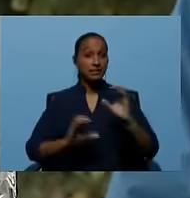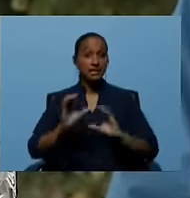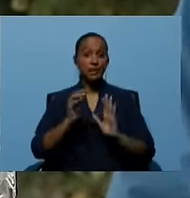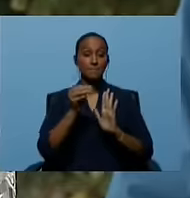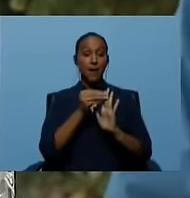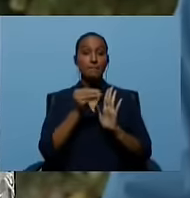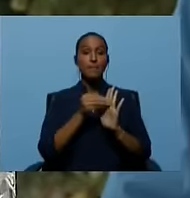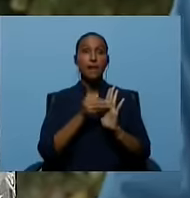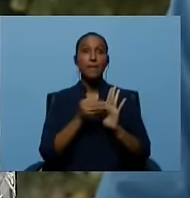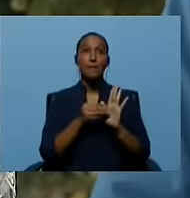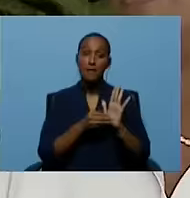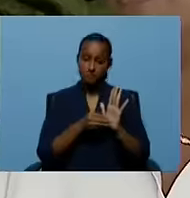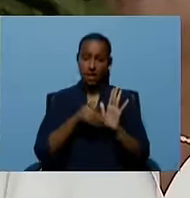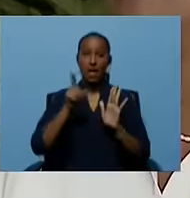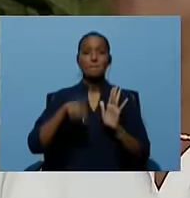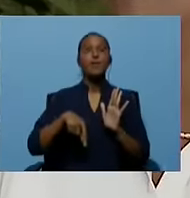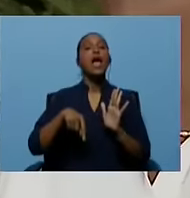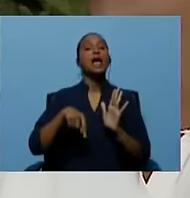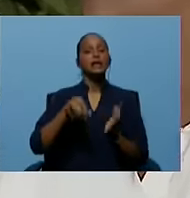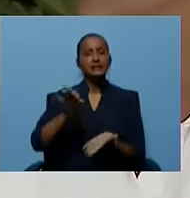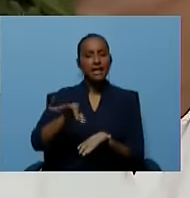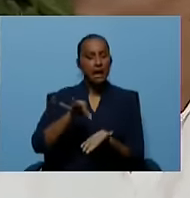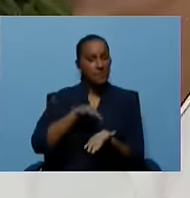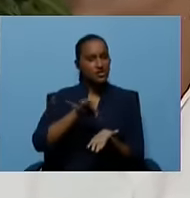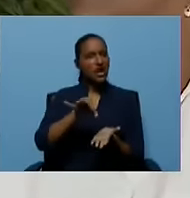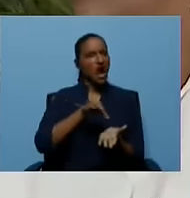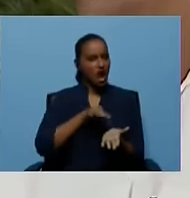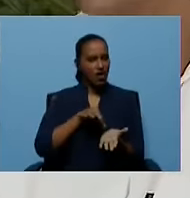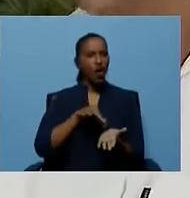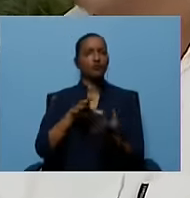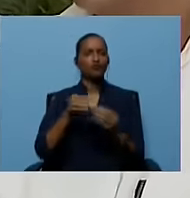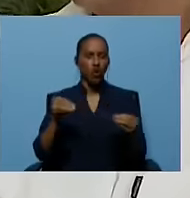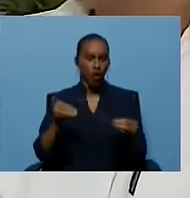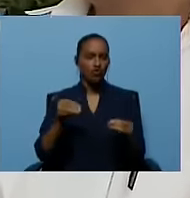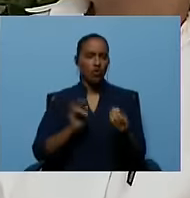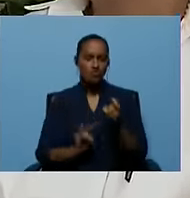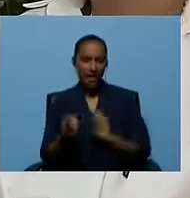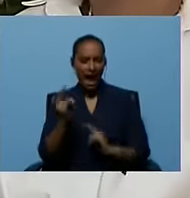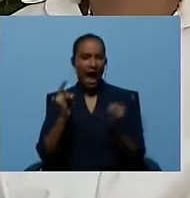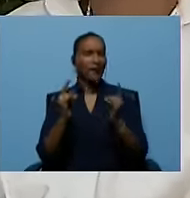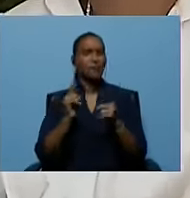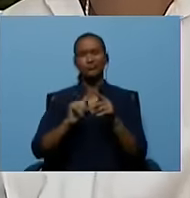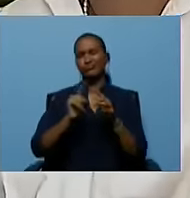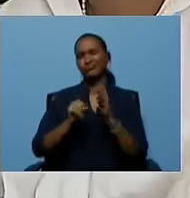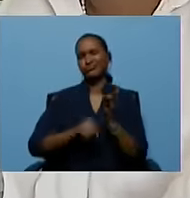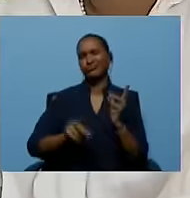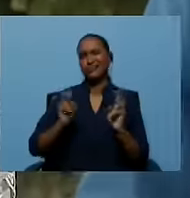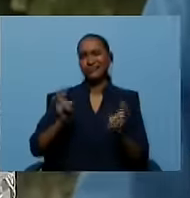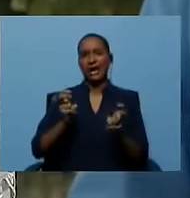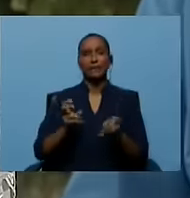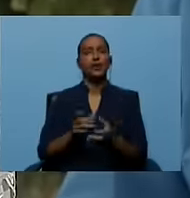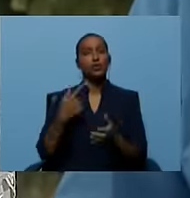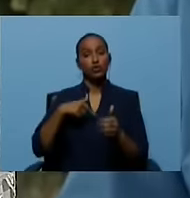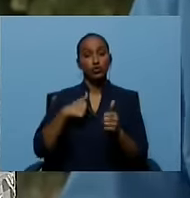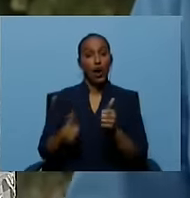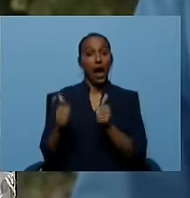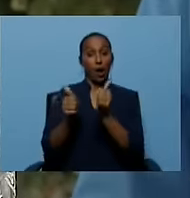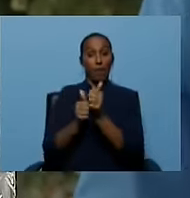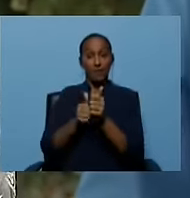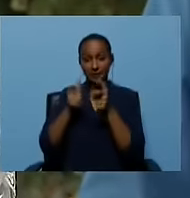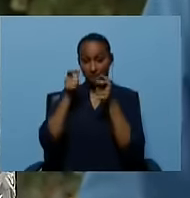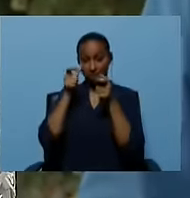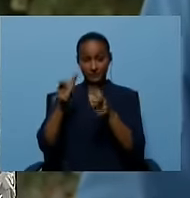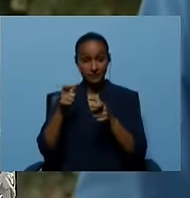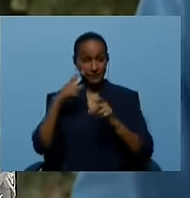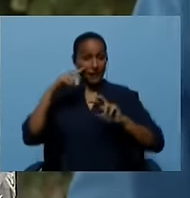inclusive programas de semillero científico a nivel comunitario, a nivel de las comunas y además, presidente, acompañar los procesos de formación que requiere nuestro pueblo